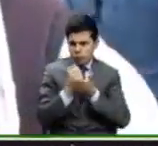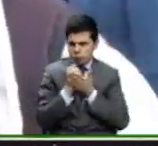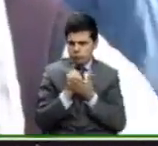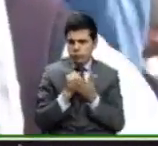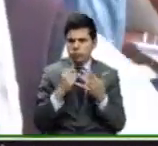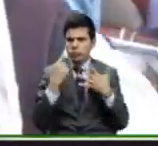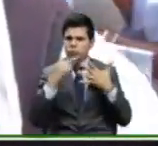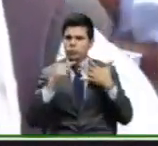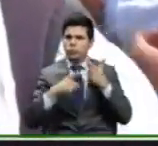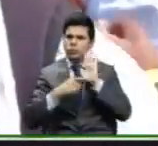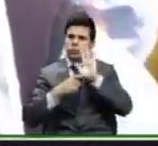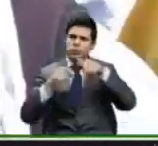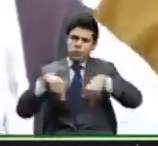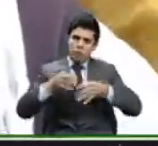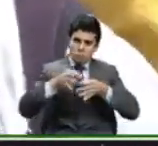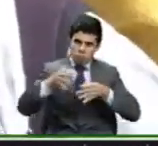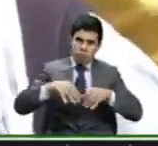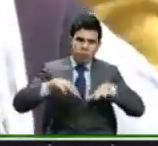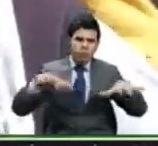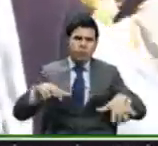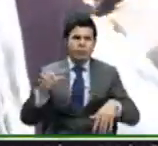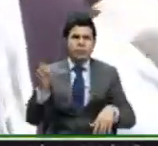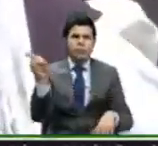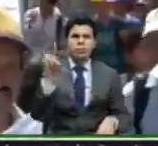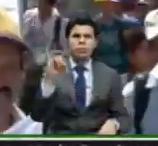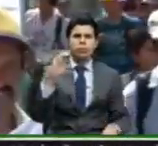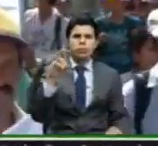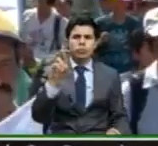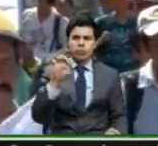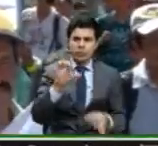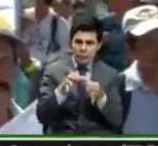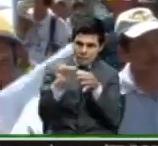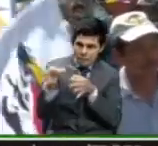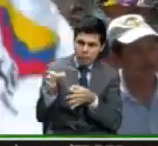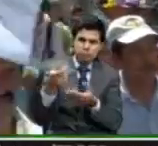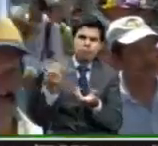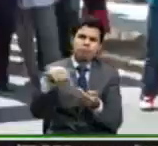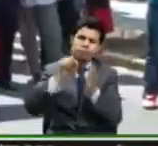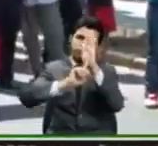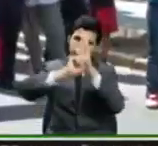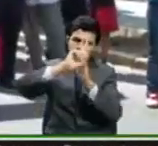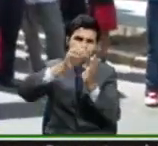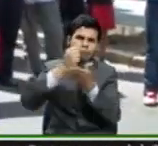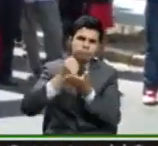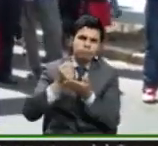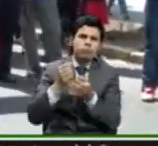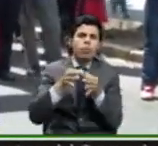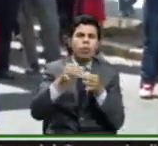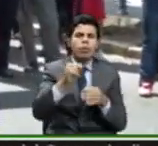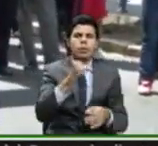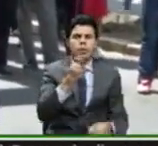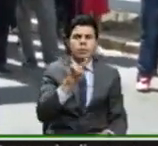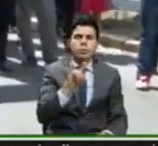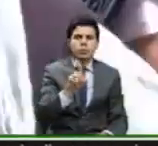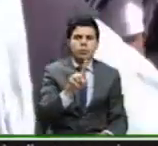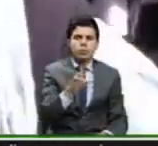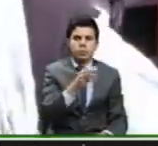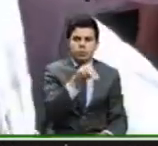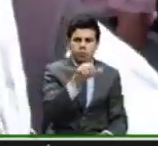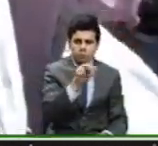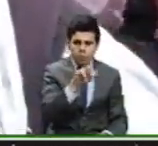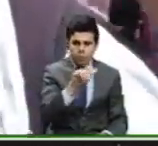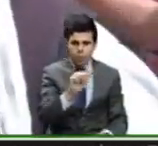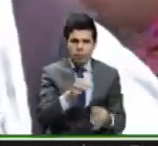de nuestro municipio de Sucre salga adelante, porque están muy olvidados nuestros pueblos de Jesús María, La Belleza, todos los pueblos,